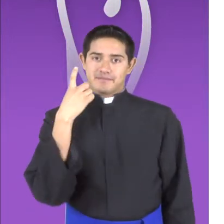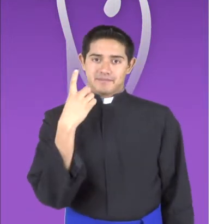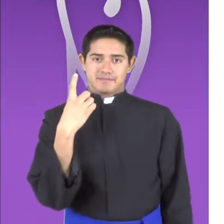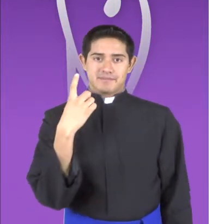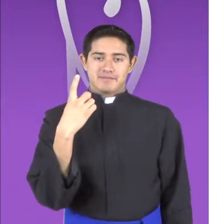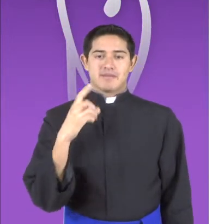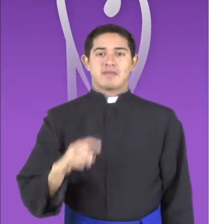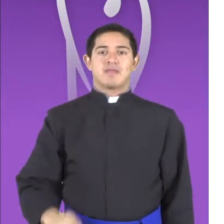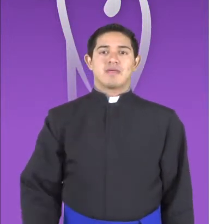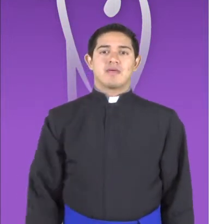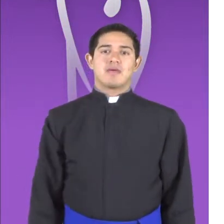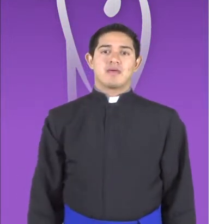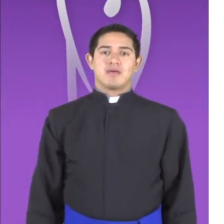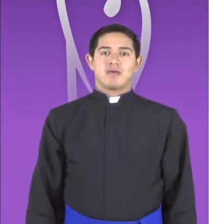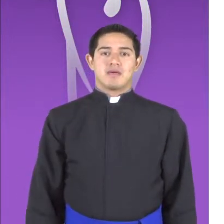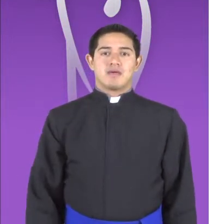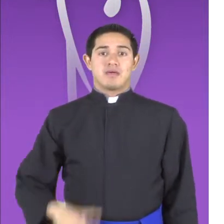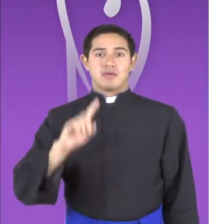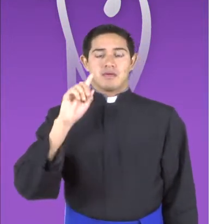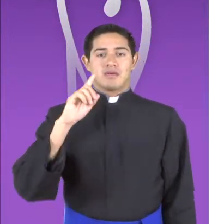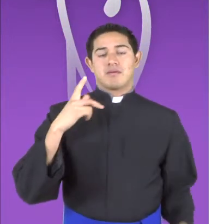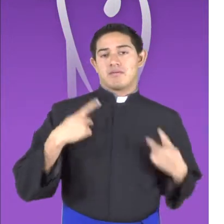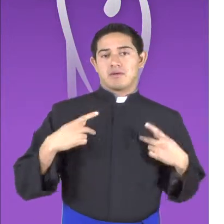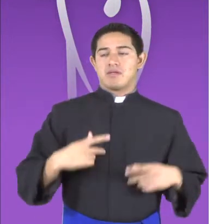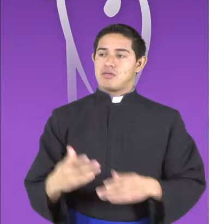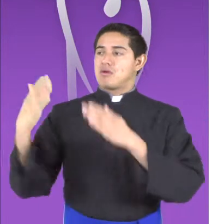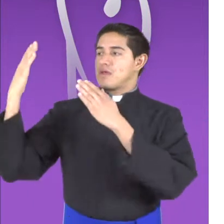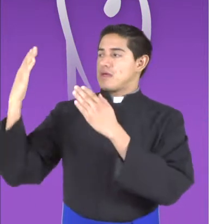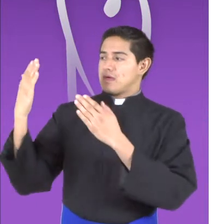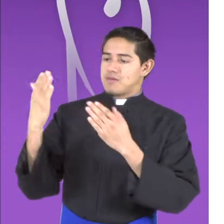La primera, que es enviado.